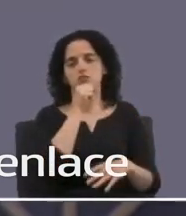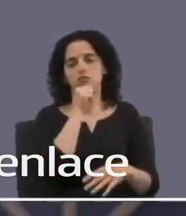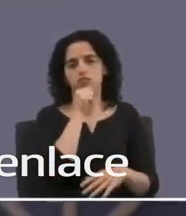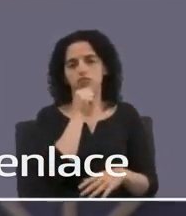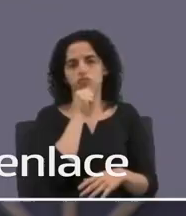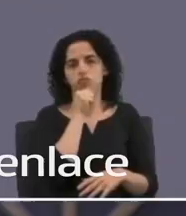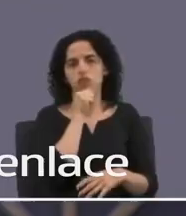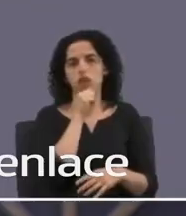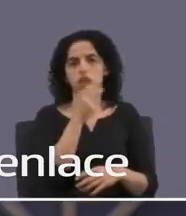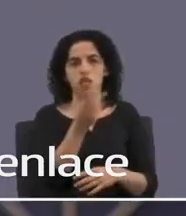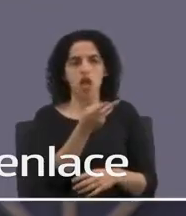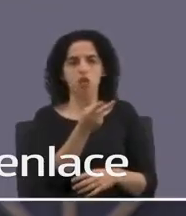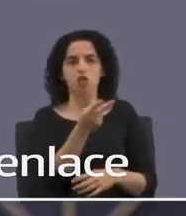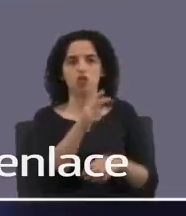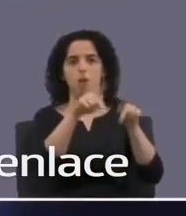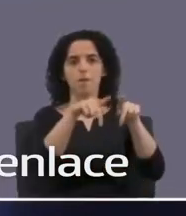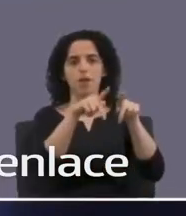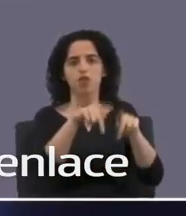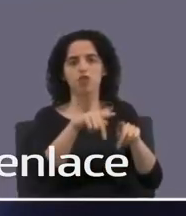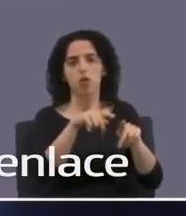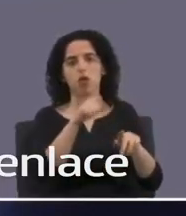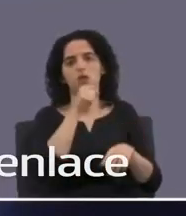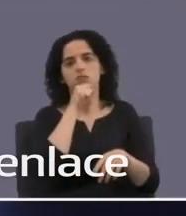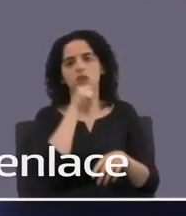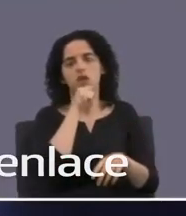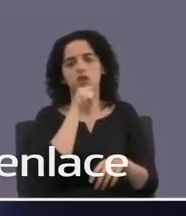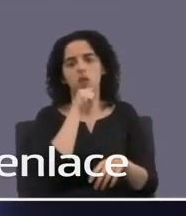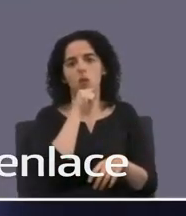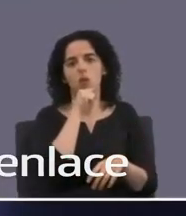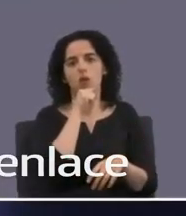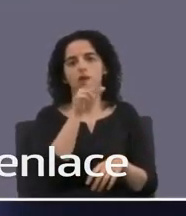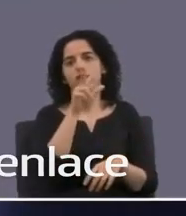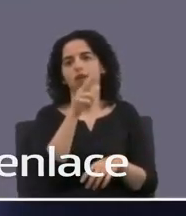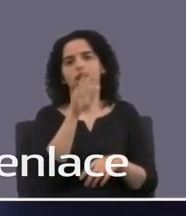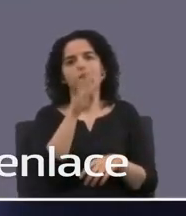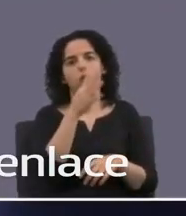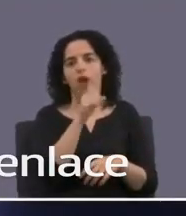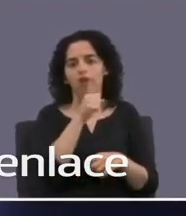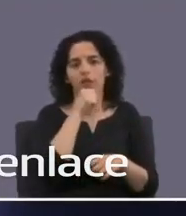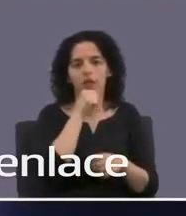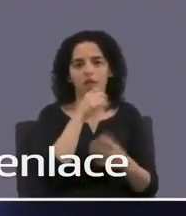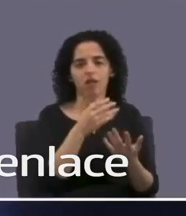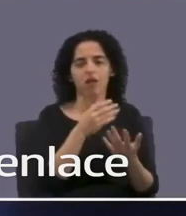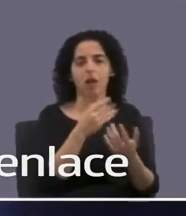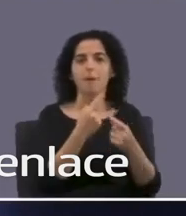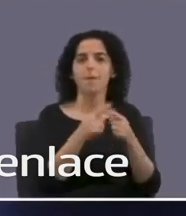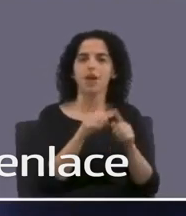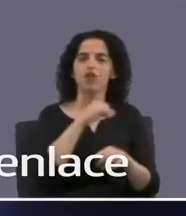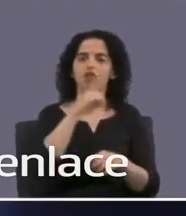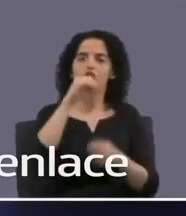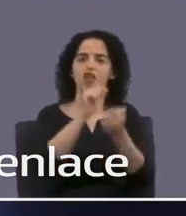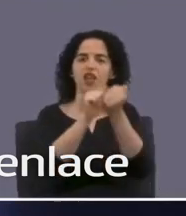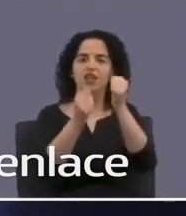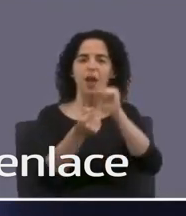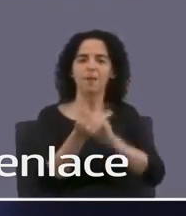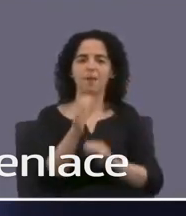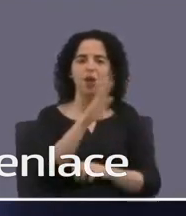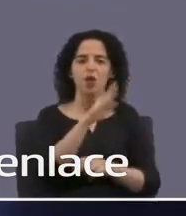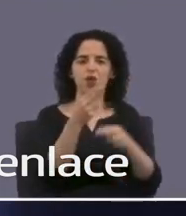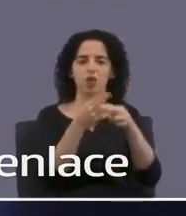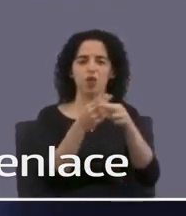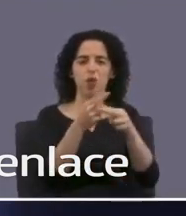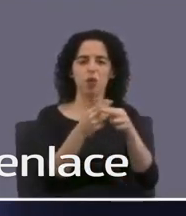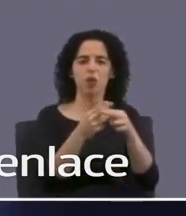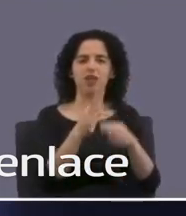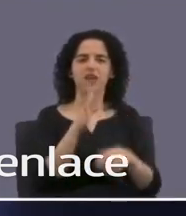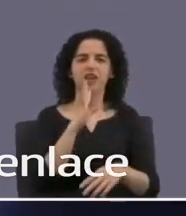tenían, eran personas ya de la tercera edad, quizá de la cuarta, pero Dios les cambió sus nombres